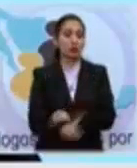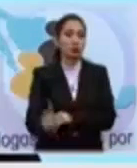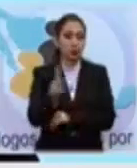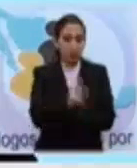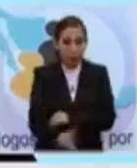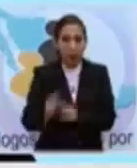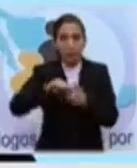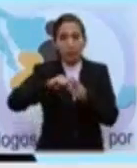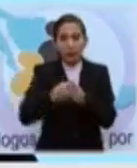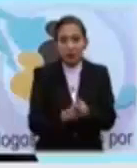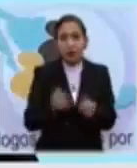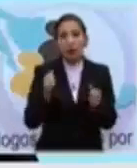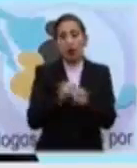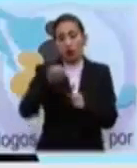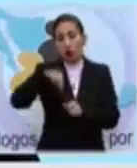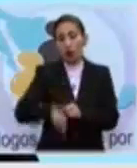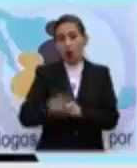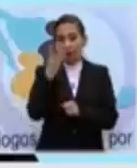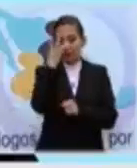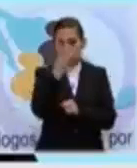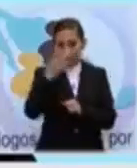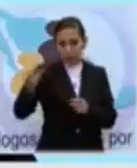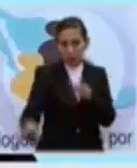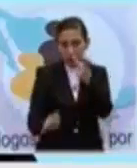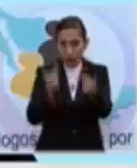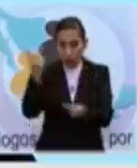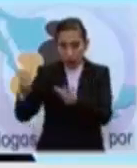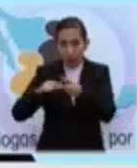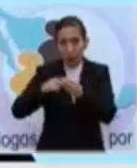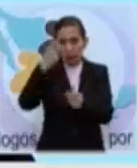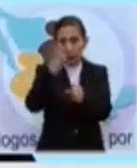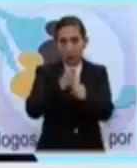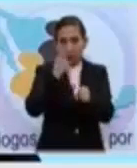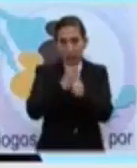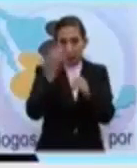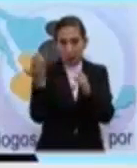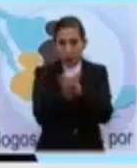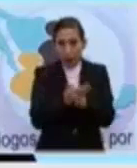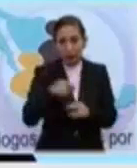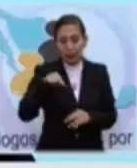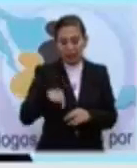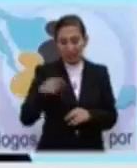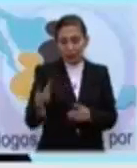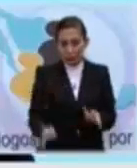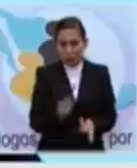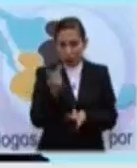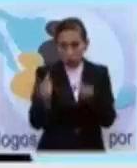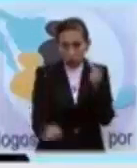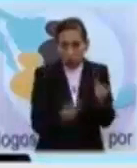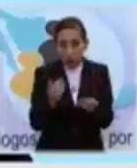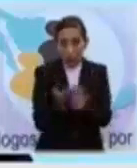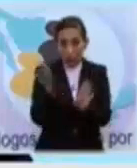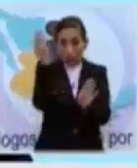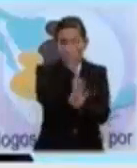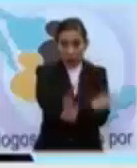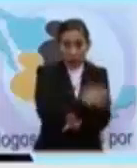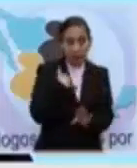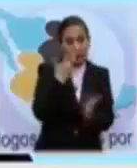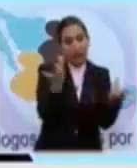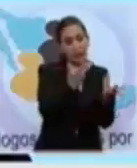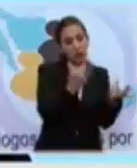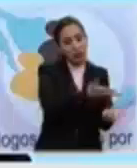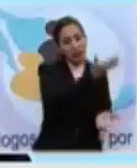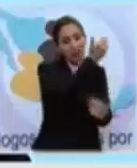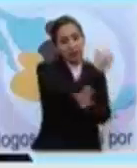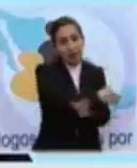públicas. Tenemos 3 rondas de preguntas, iniciaremos con la primera ronda. Estas preguntas, les anticipo, se han construido